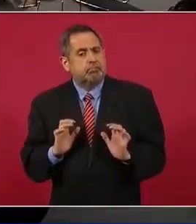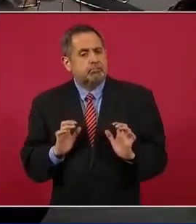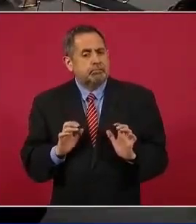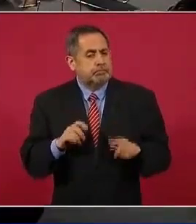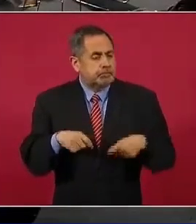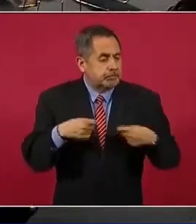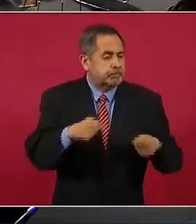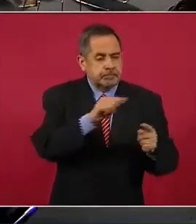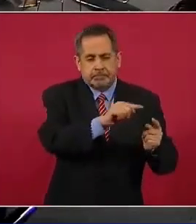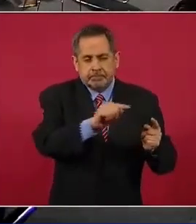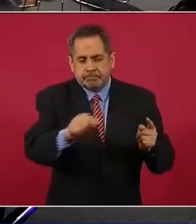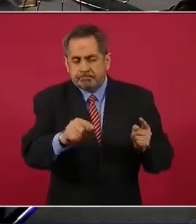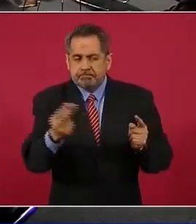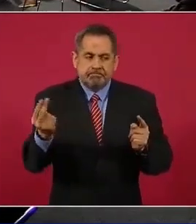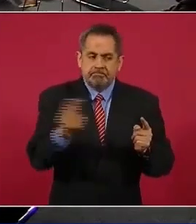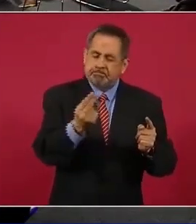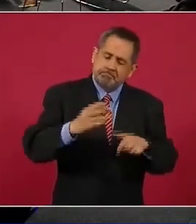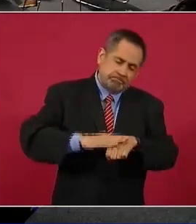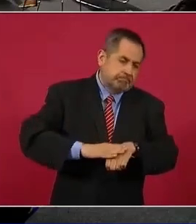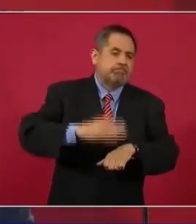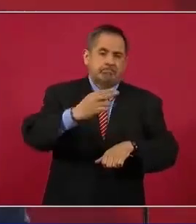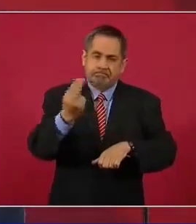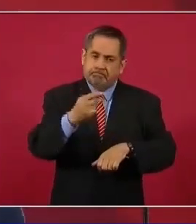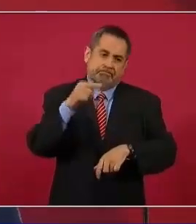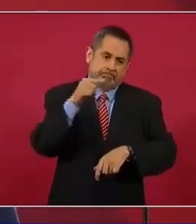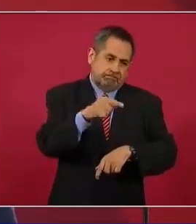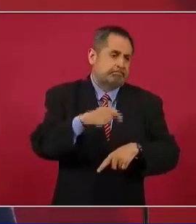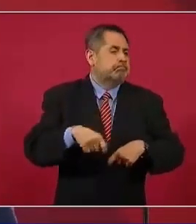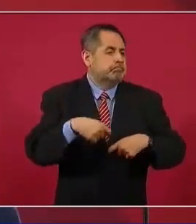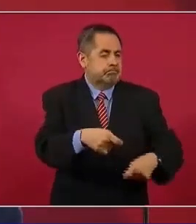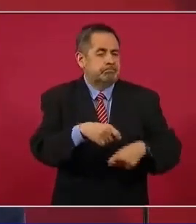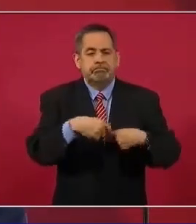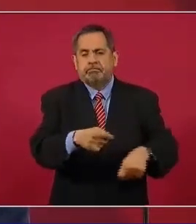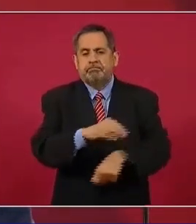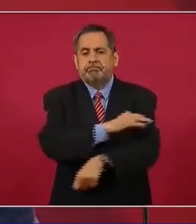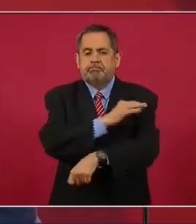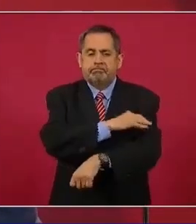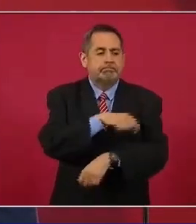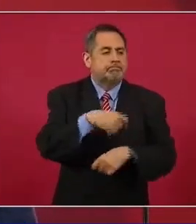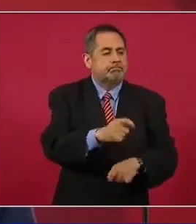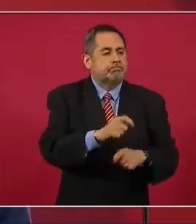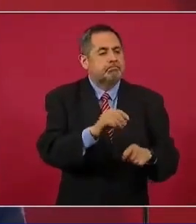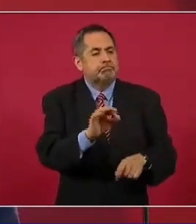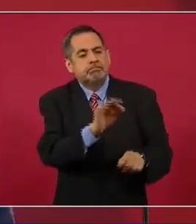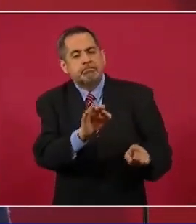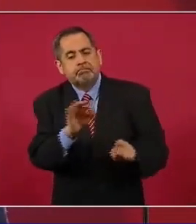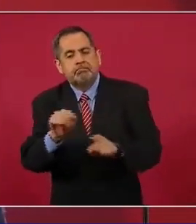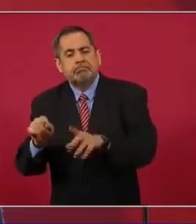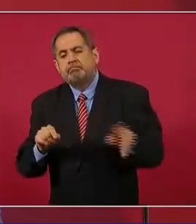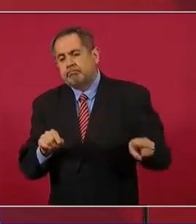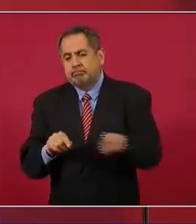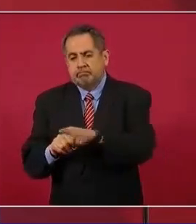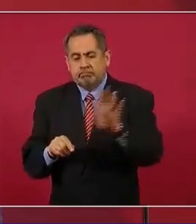se aplique a los más vulnerables, a los que pueden tener